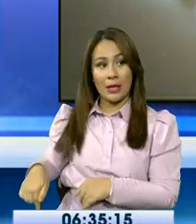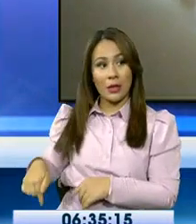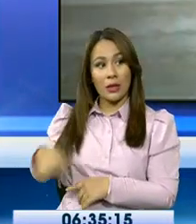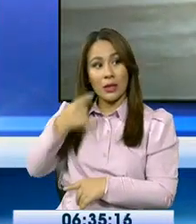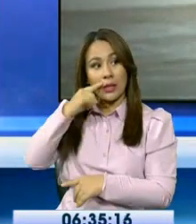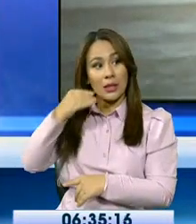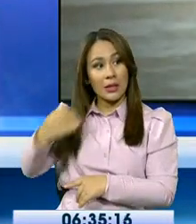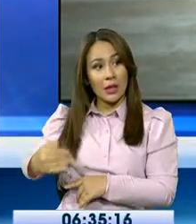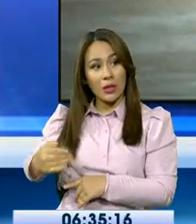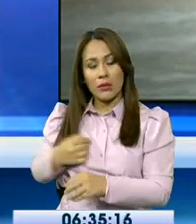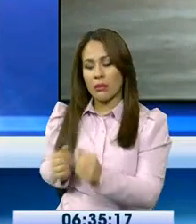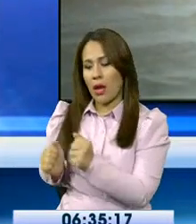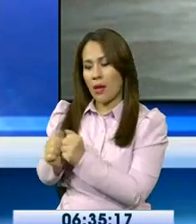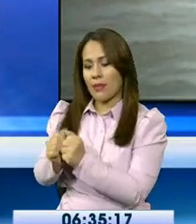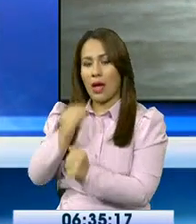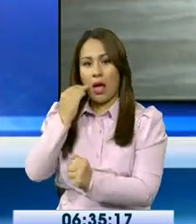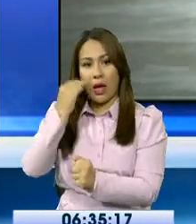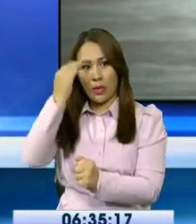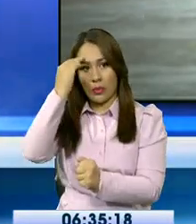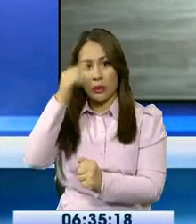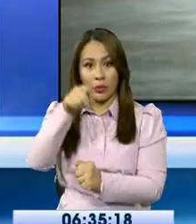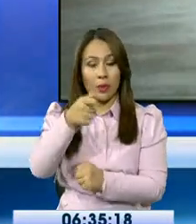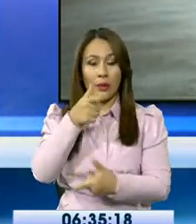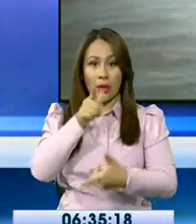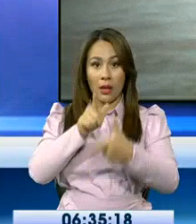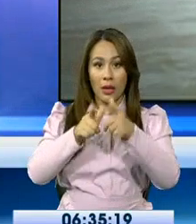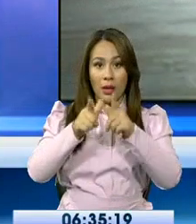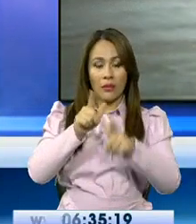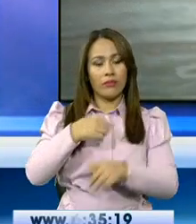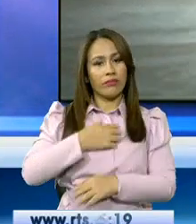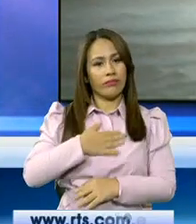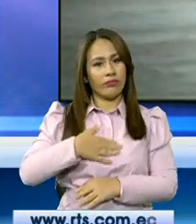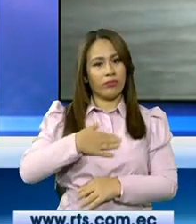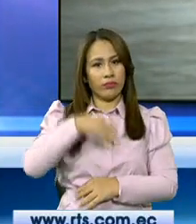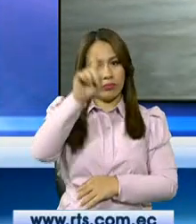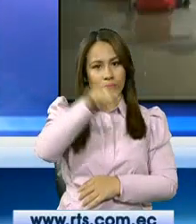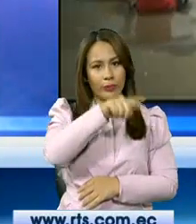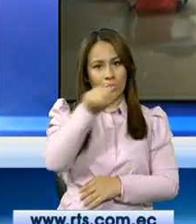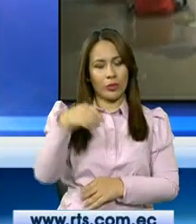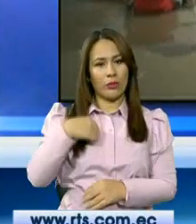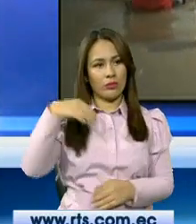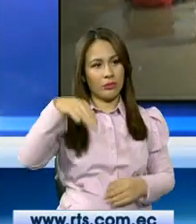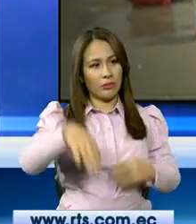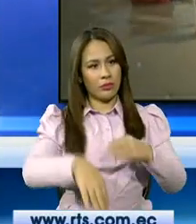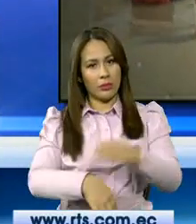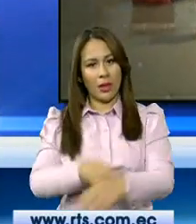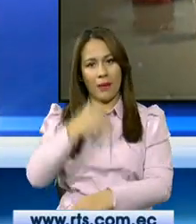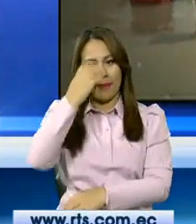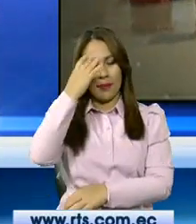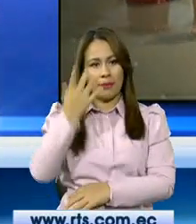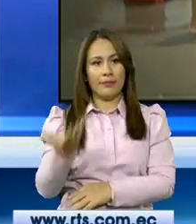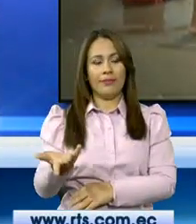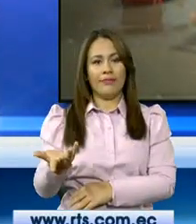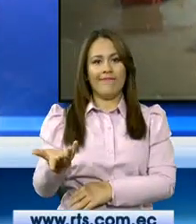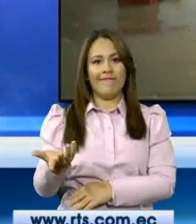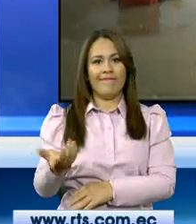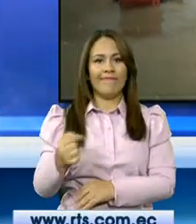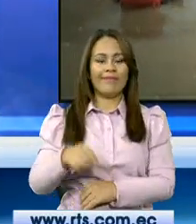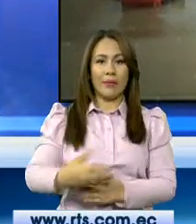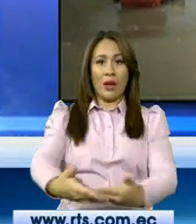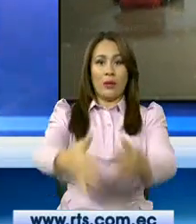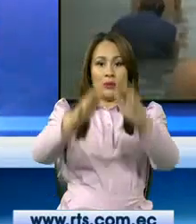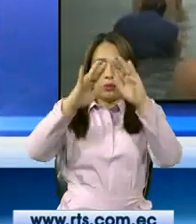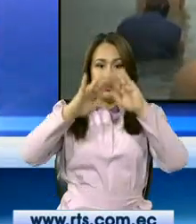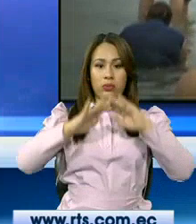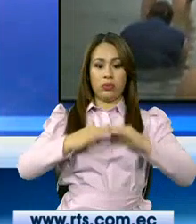adulta acompañados. Si usted ha ingerido bebidas alcohólicas, preferible no ingrese al mar, porque las condiciones de oleaje y